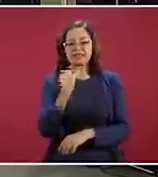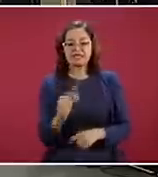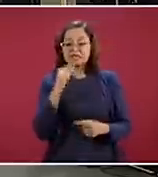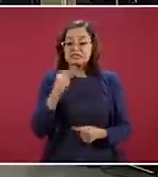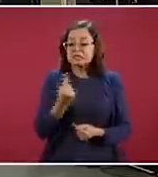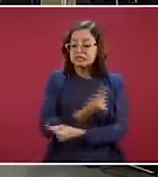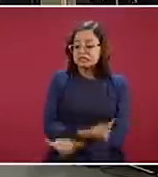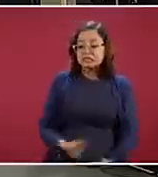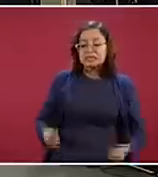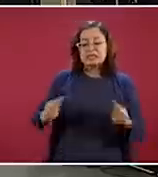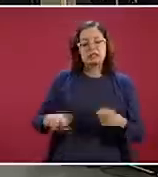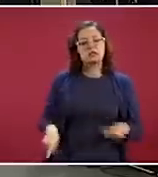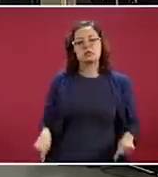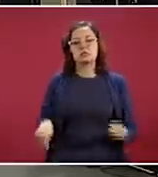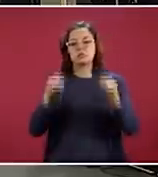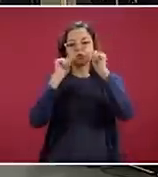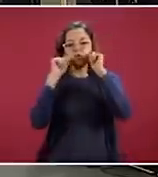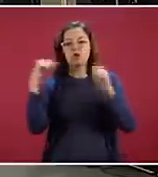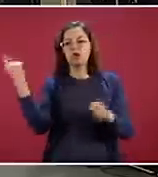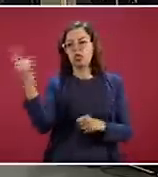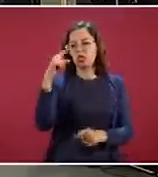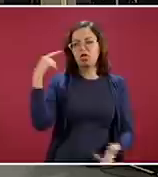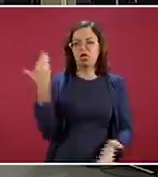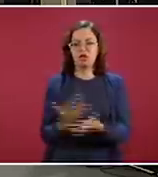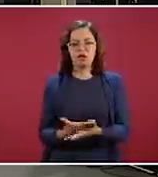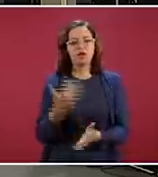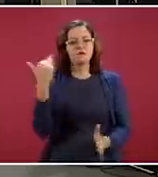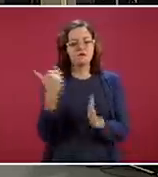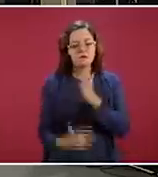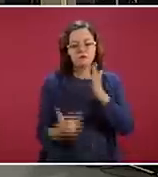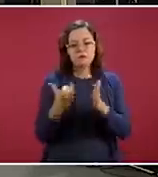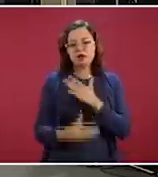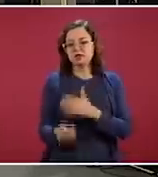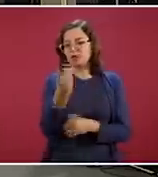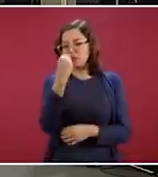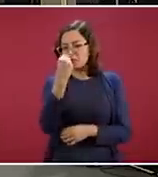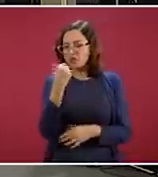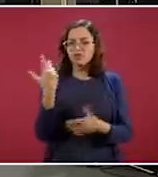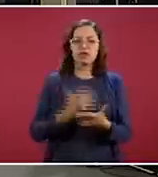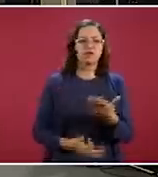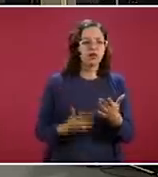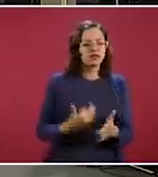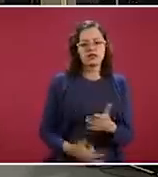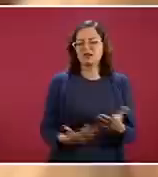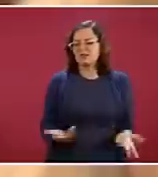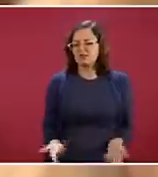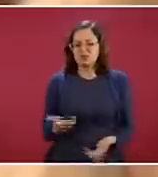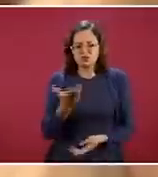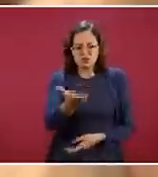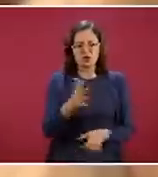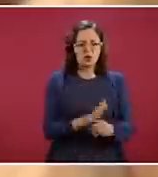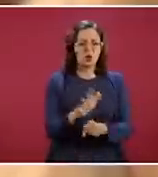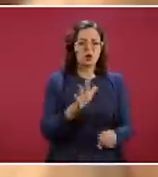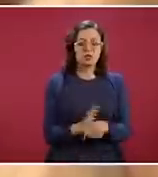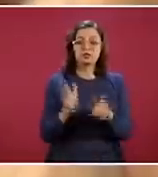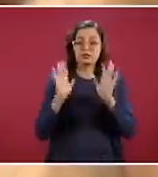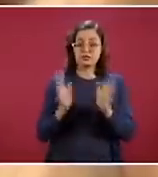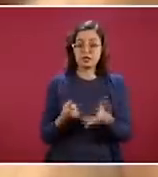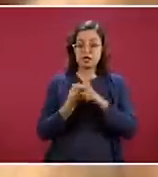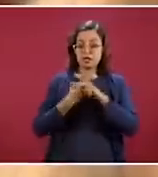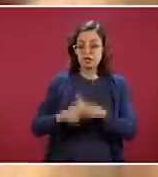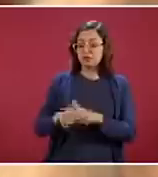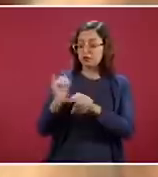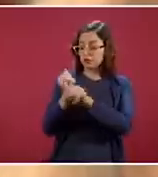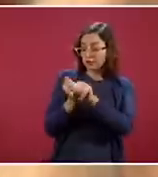hay niños que se han desmayado por la falta de alimentos. Quisiera saber qué reporte tiene al respecto, si ya se está investigando esto, porque nos